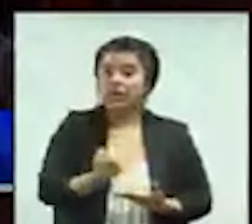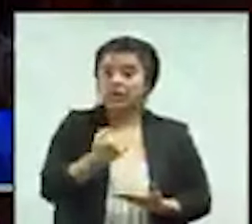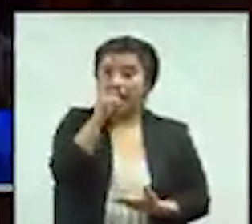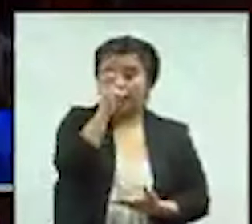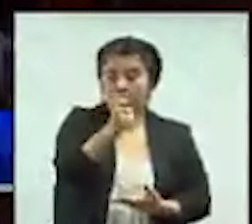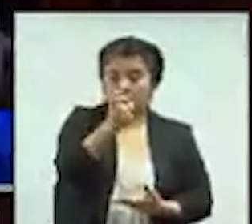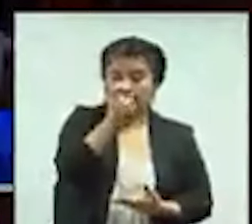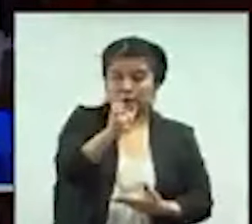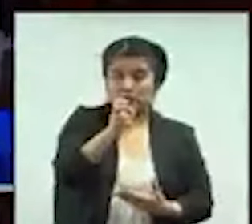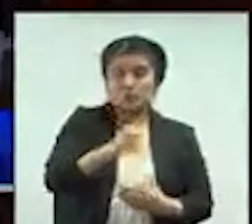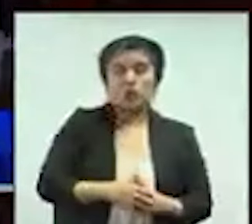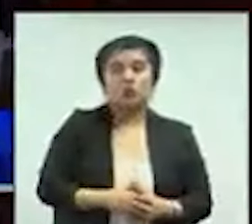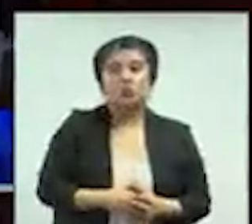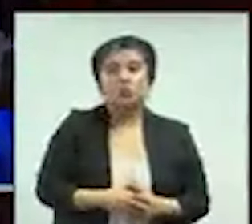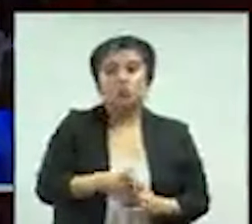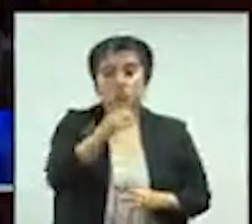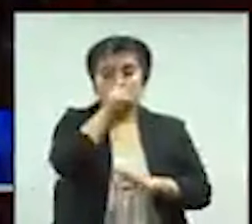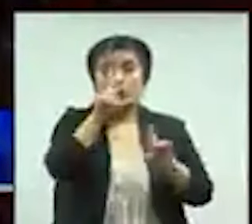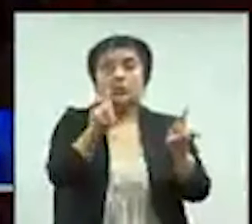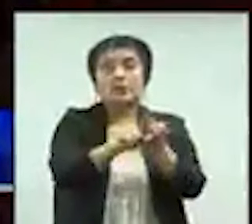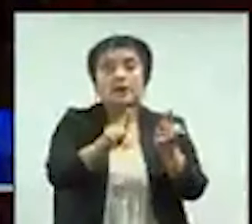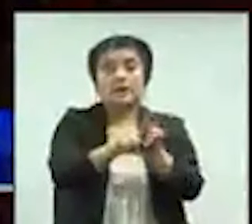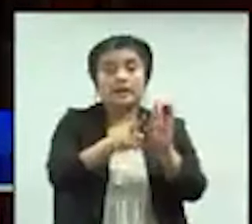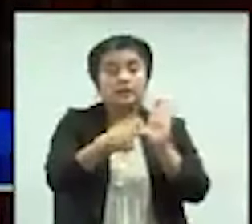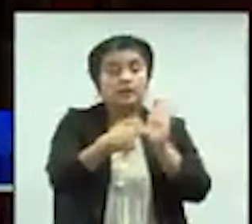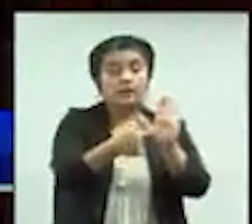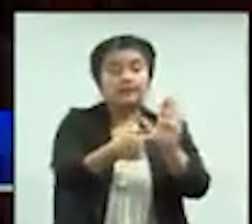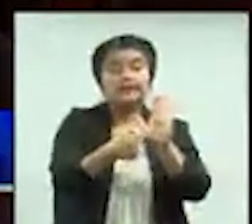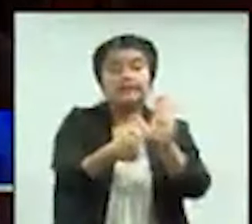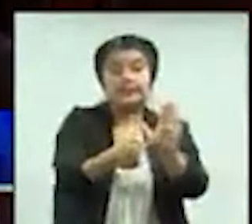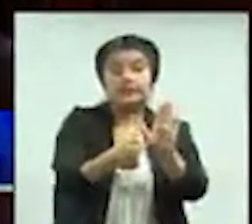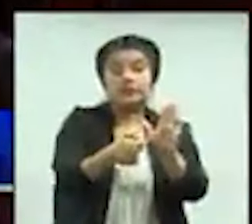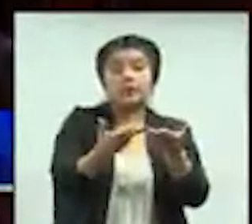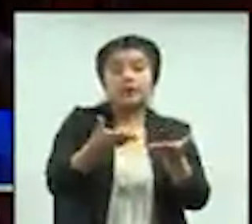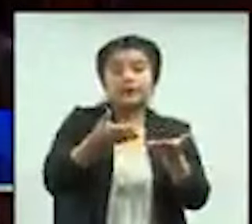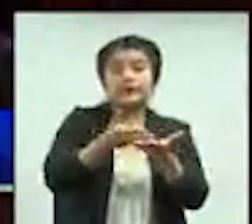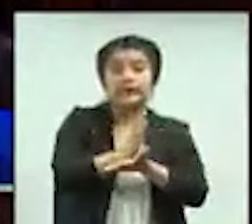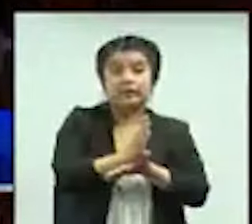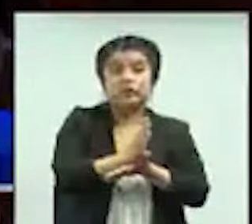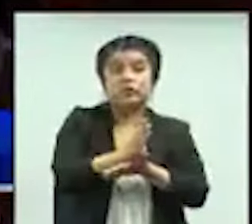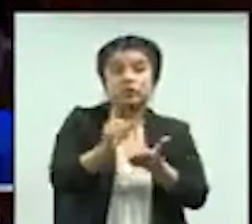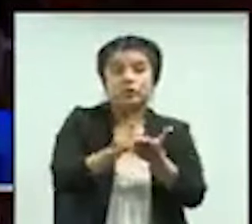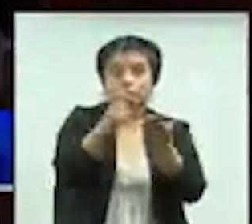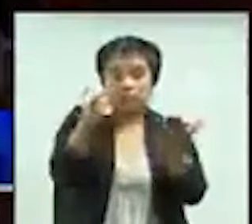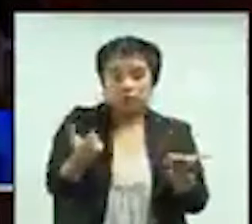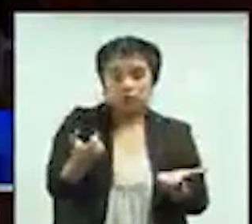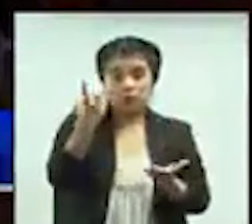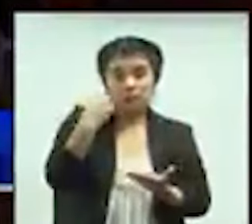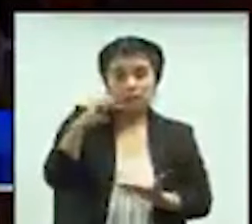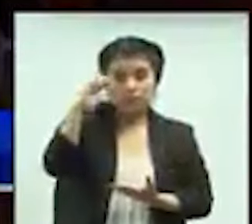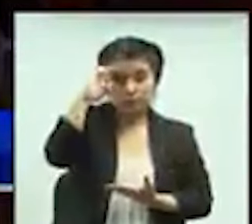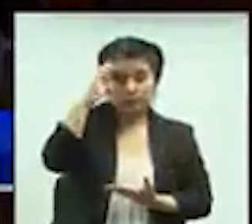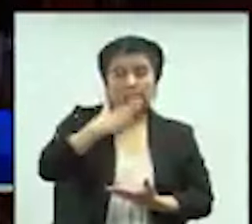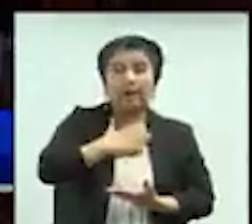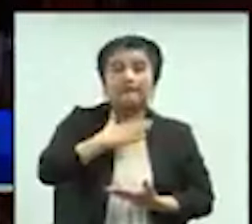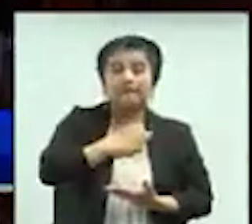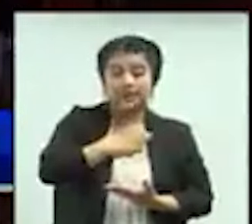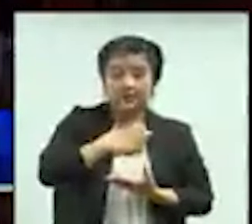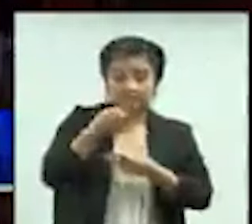razón, y haciendo el uso del derecho que la Constitución me